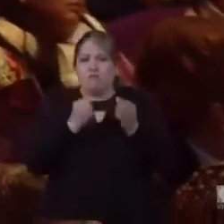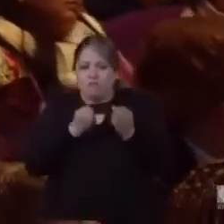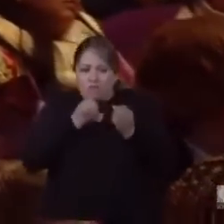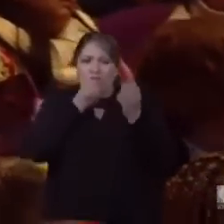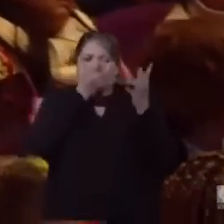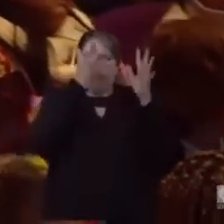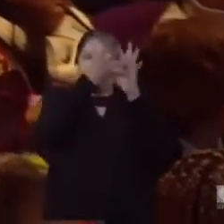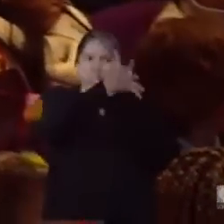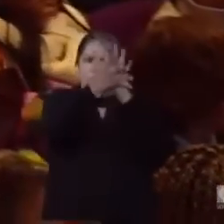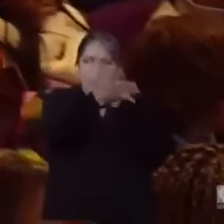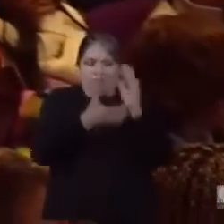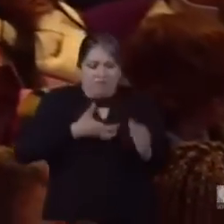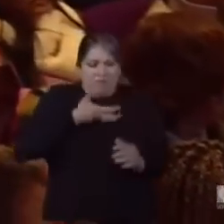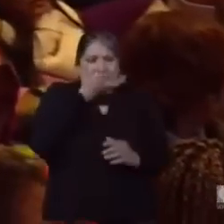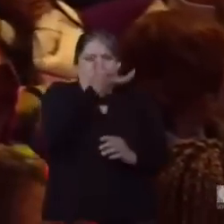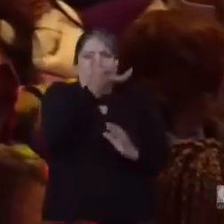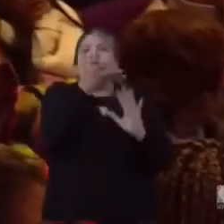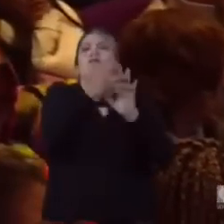comisión.